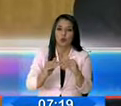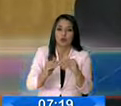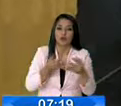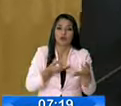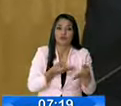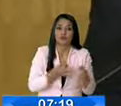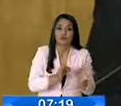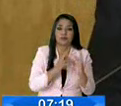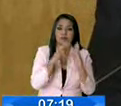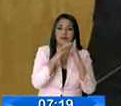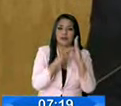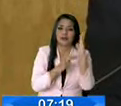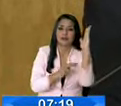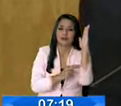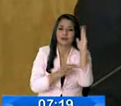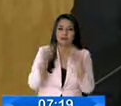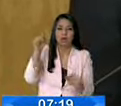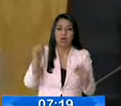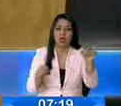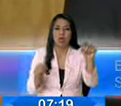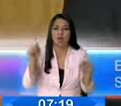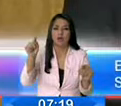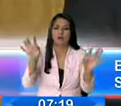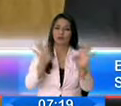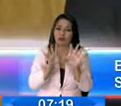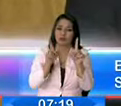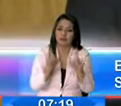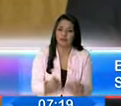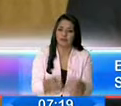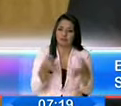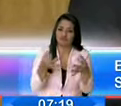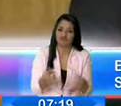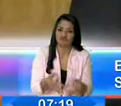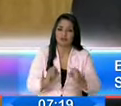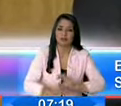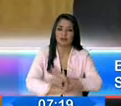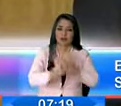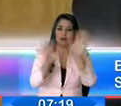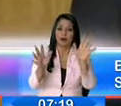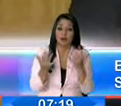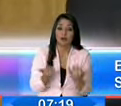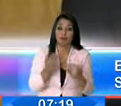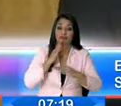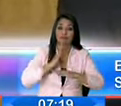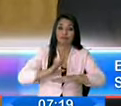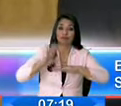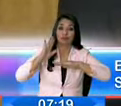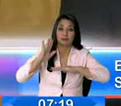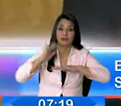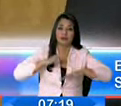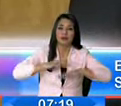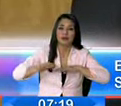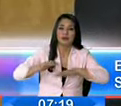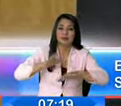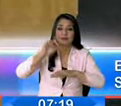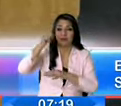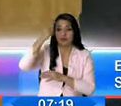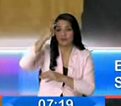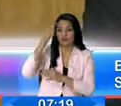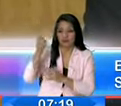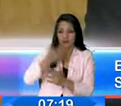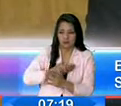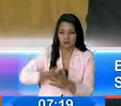de registro no puedan estar sujetos a interpretaciones. Mi compromiso en la línea de acción de nuestro gobierno, señor